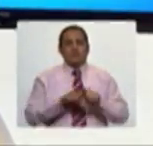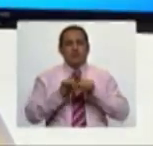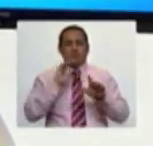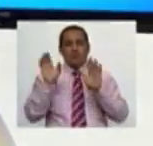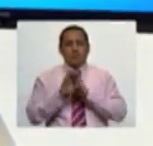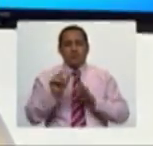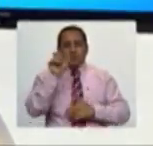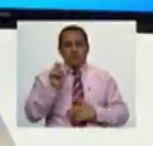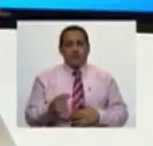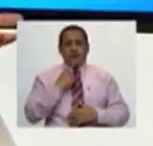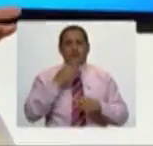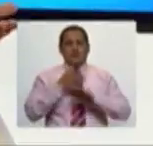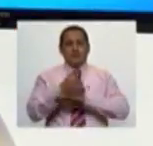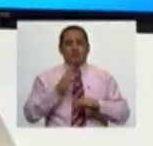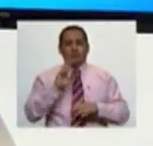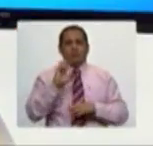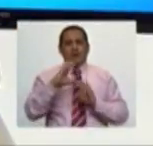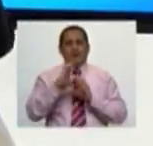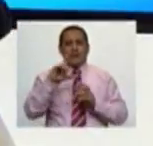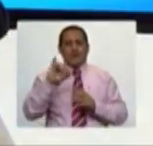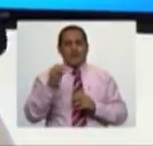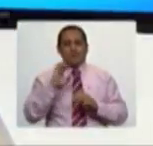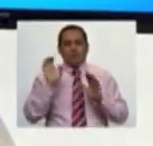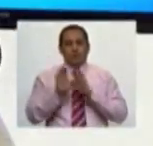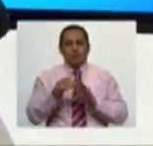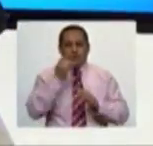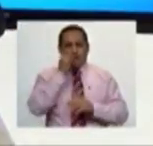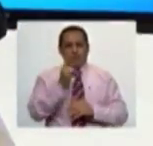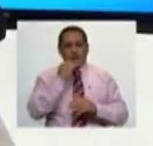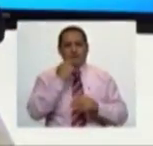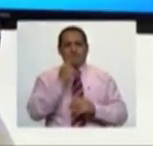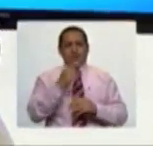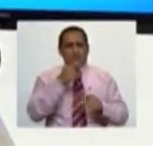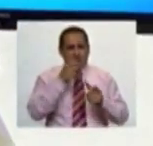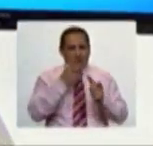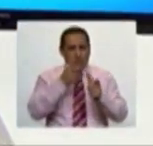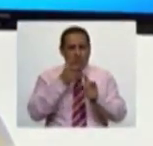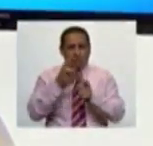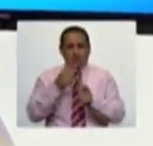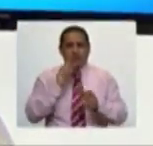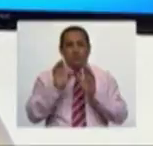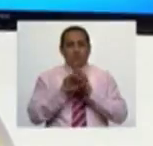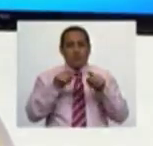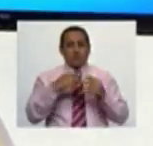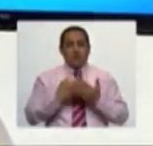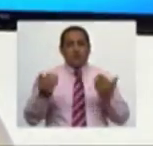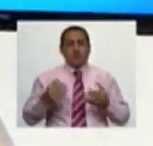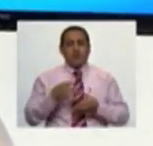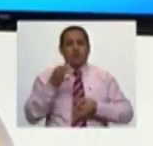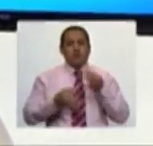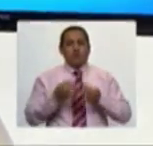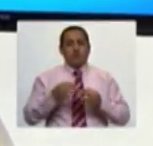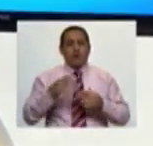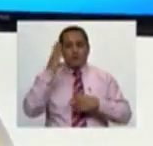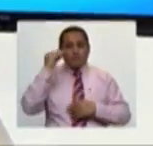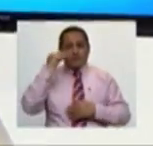limitación, como por ejemplo alguien que es sometido a un reglaje porque le ponen a uno una cámara que está siguiendo sus movimientos. En ese caso, la